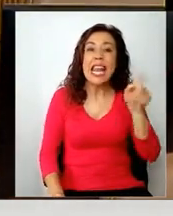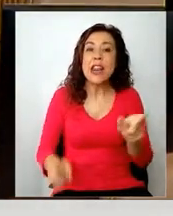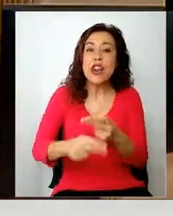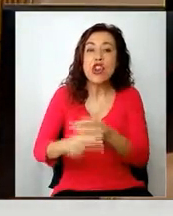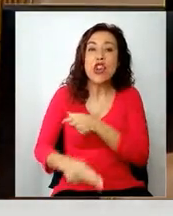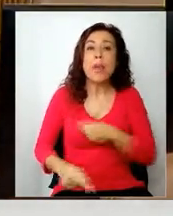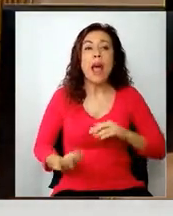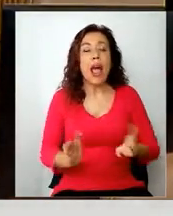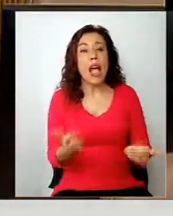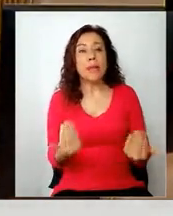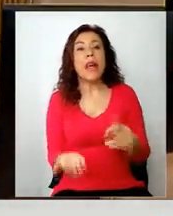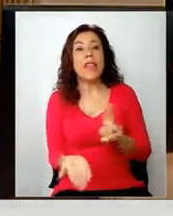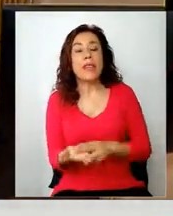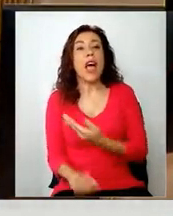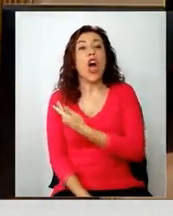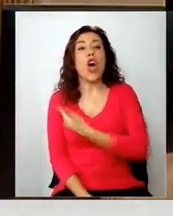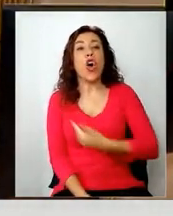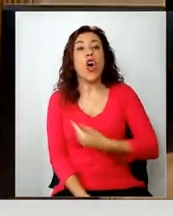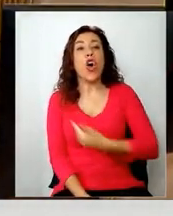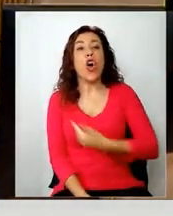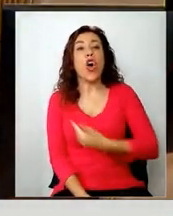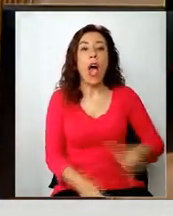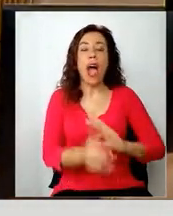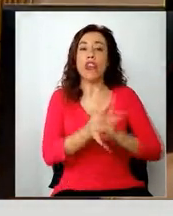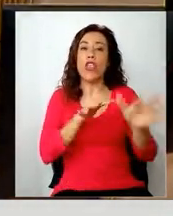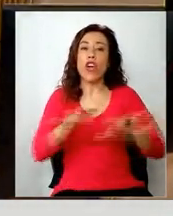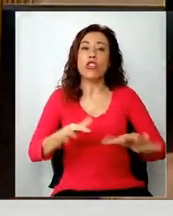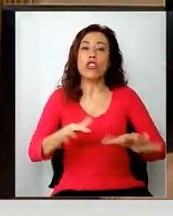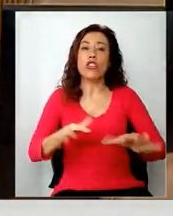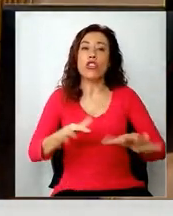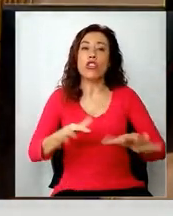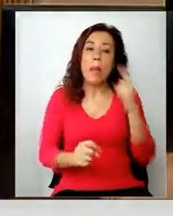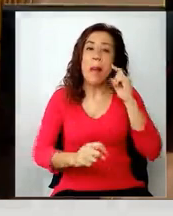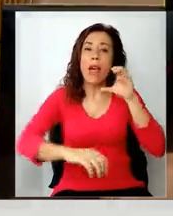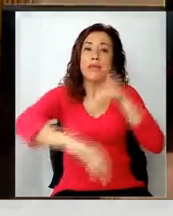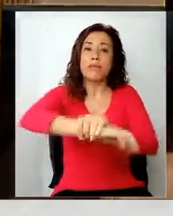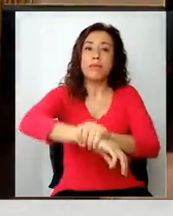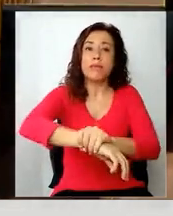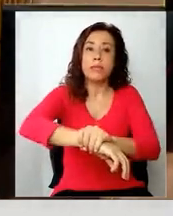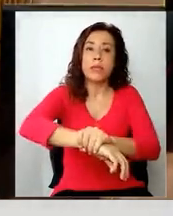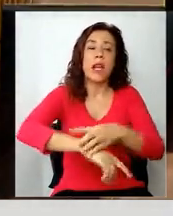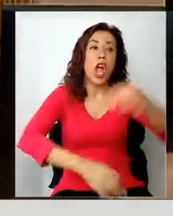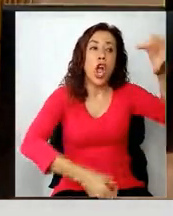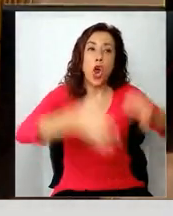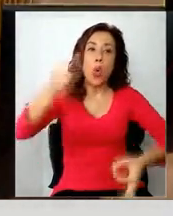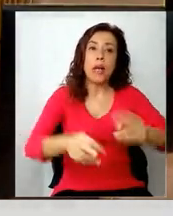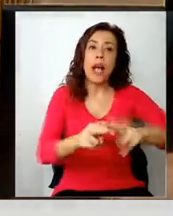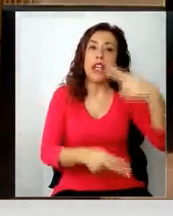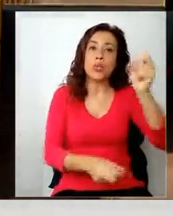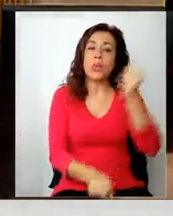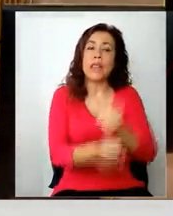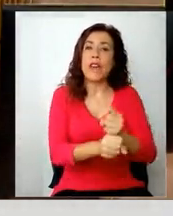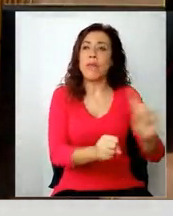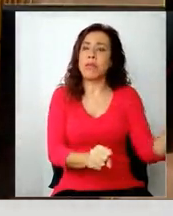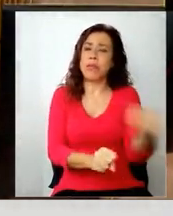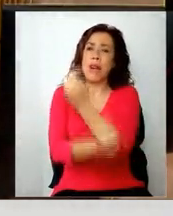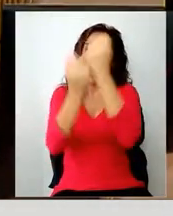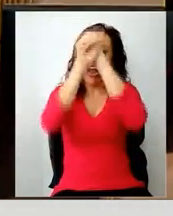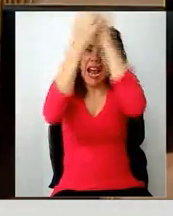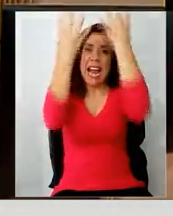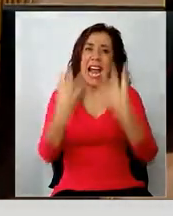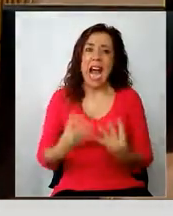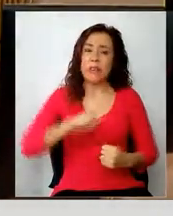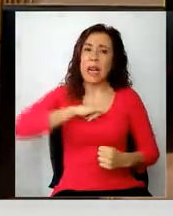el gobierno haga todo lo posible para detenerlo y que a la justicia haga su pega que lo seque en cárcel porque no podemos seguir